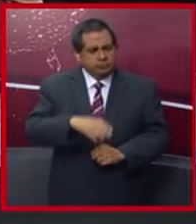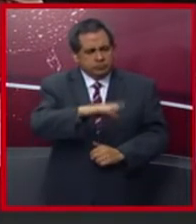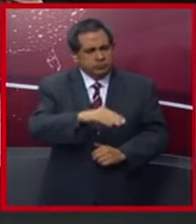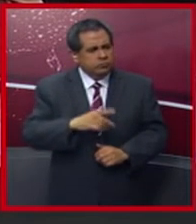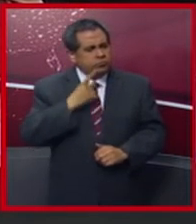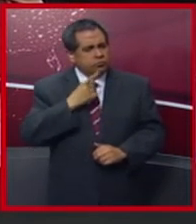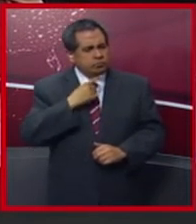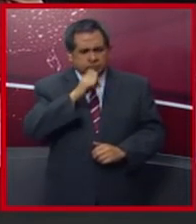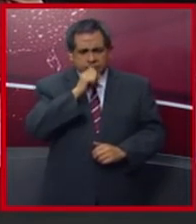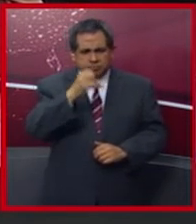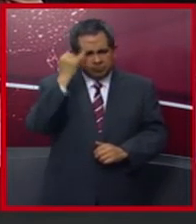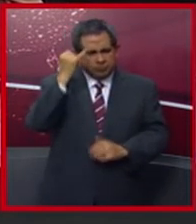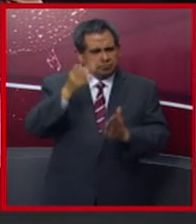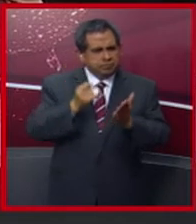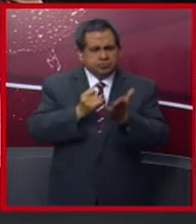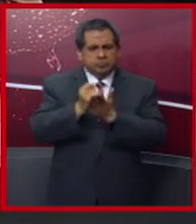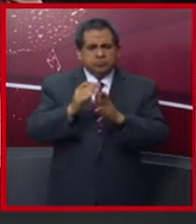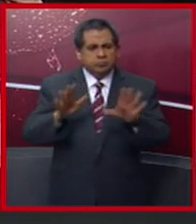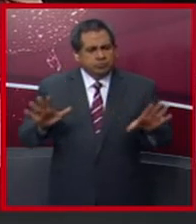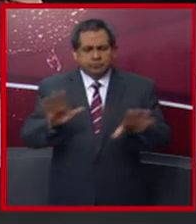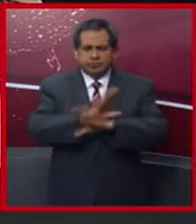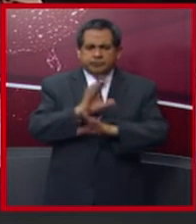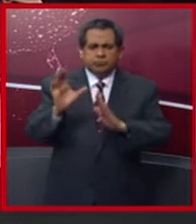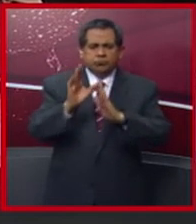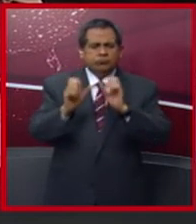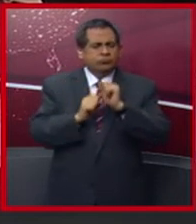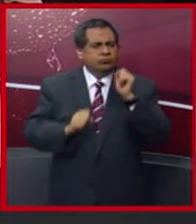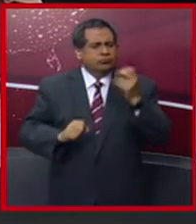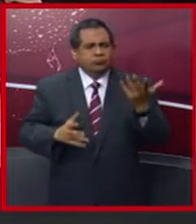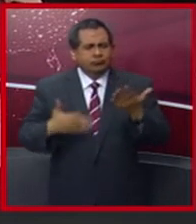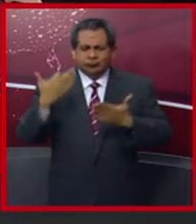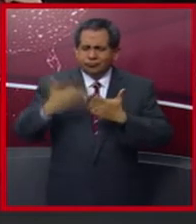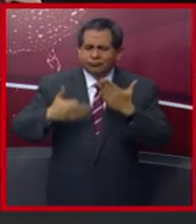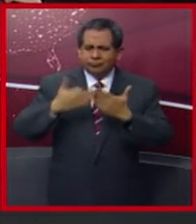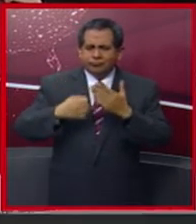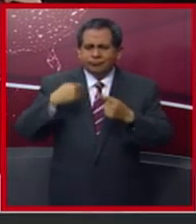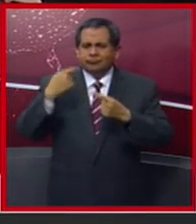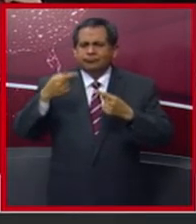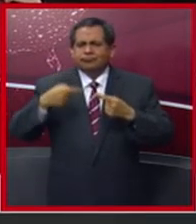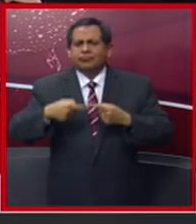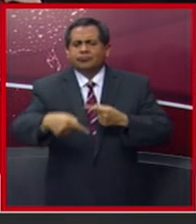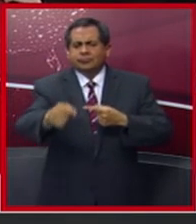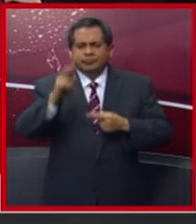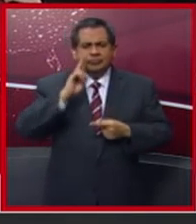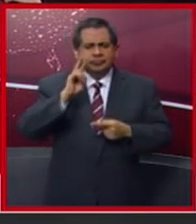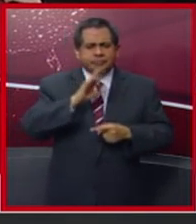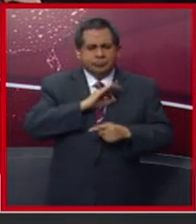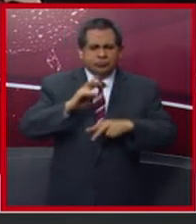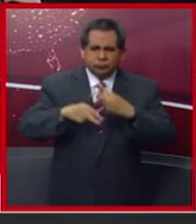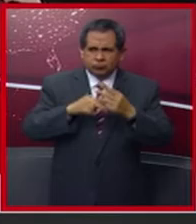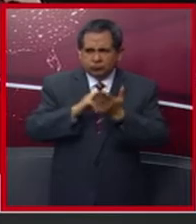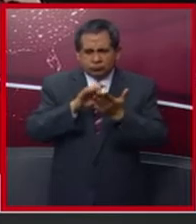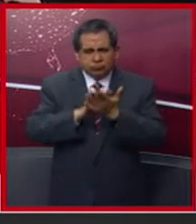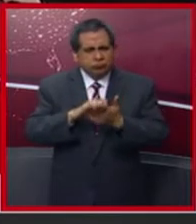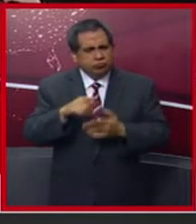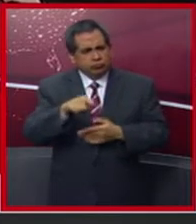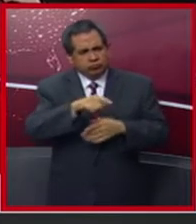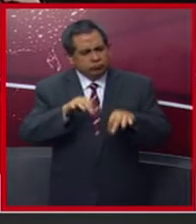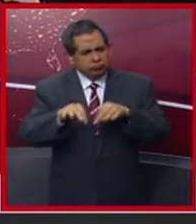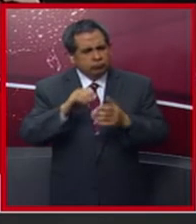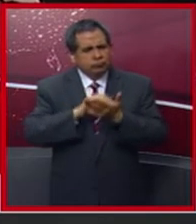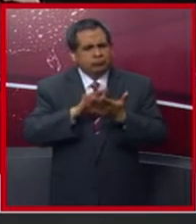este sentido de esta declaratoria de reforma constitucional, ¿qué es lo que falta ahora para que se pueda comenzar a ver, pues, su aplicación de lo que ustedes han